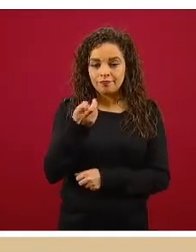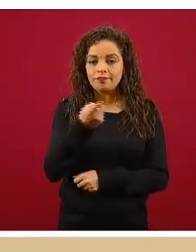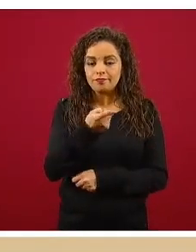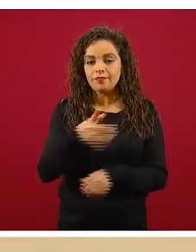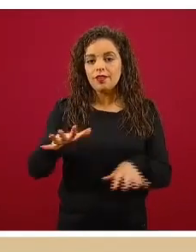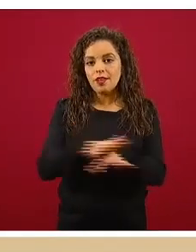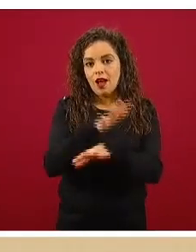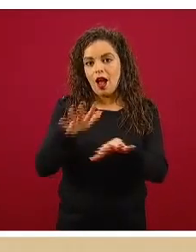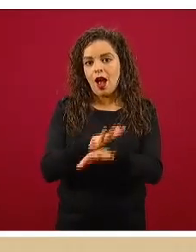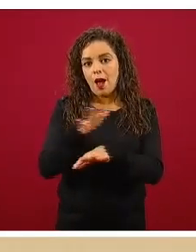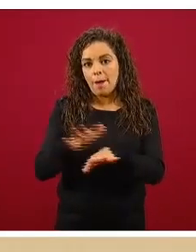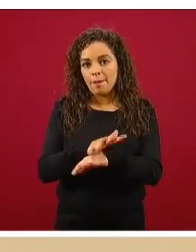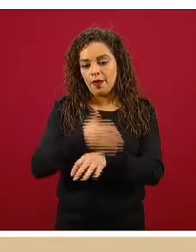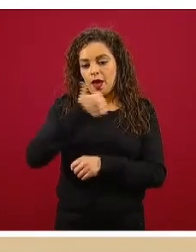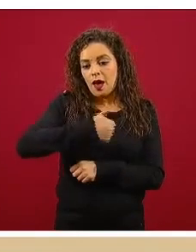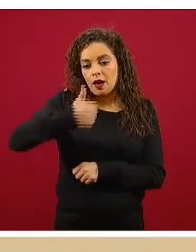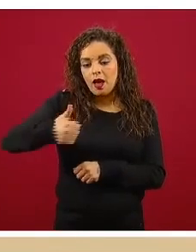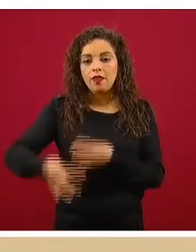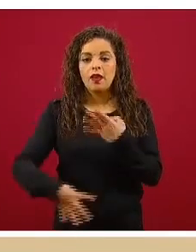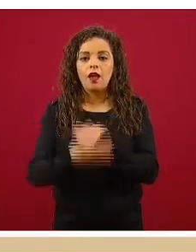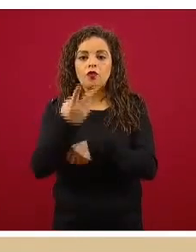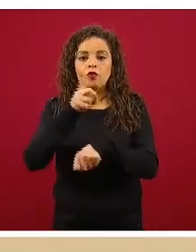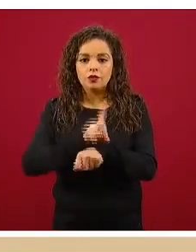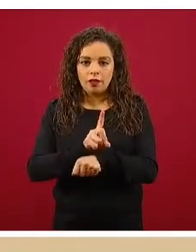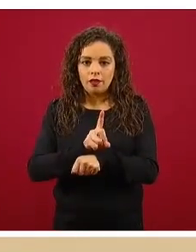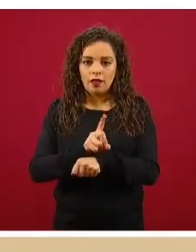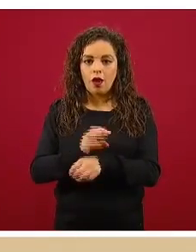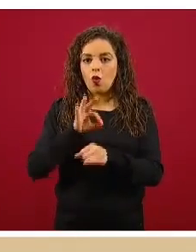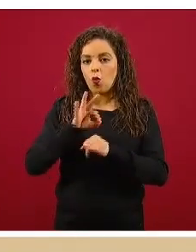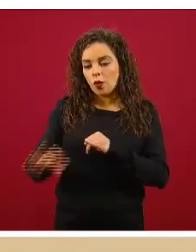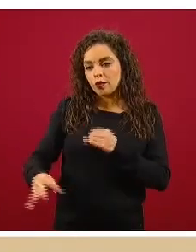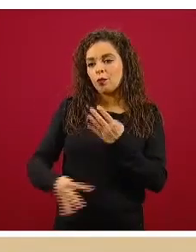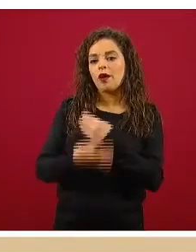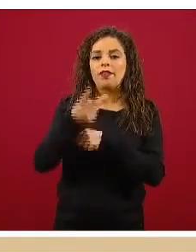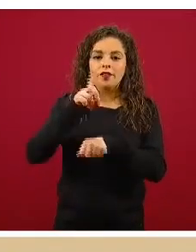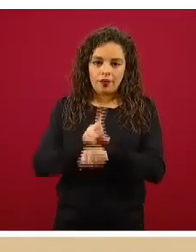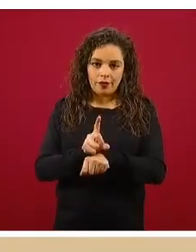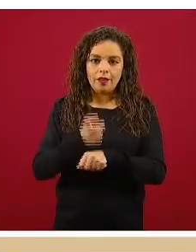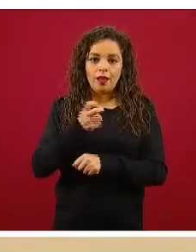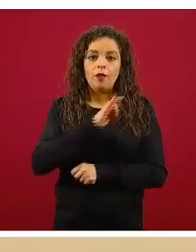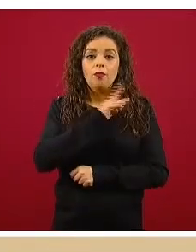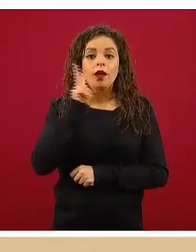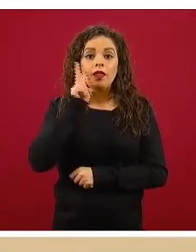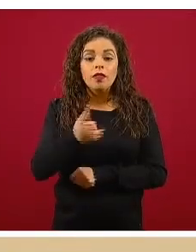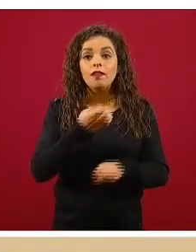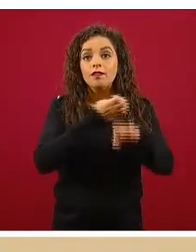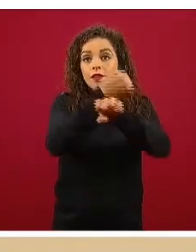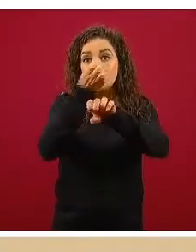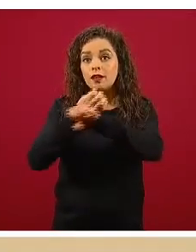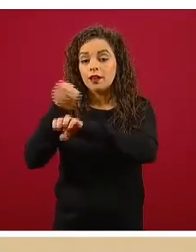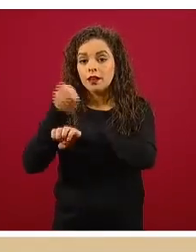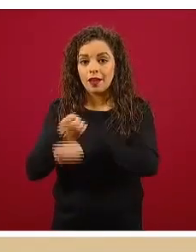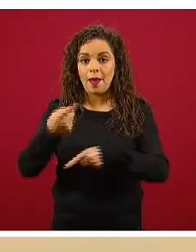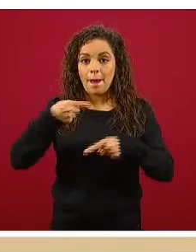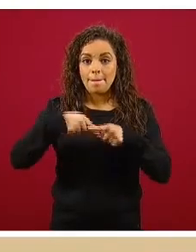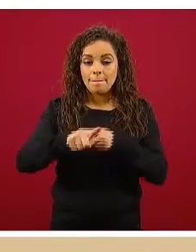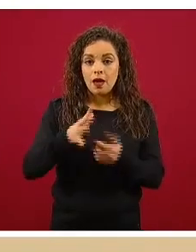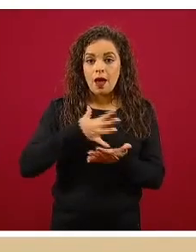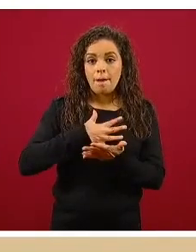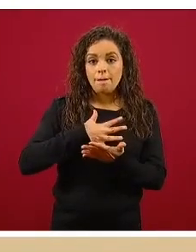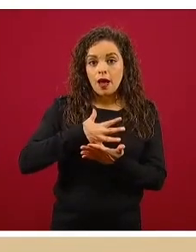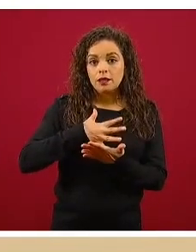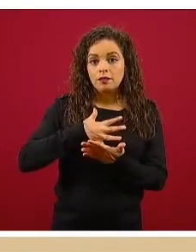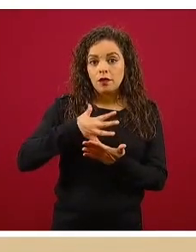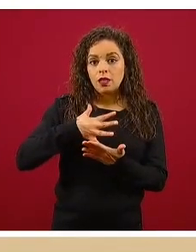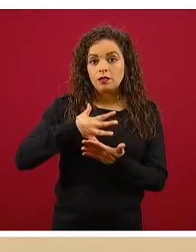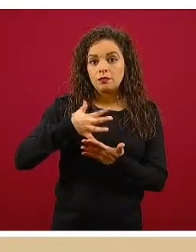días, esto nos permite ver y comparar cuáles son los estados que están incrementando su tasa de incidencia, por lo tanto quiere decir que